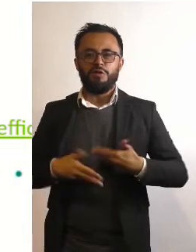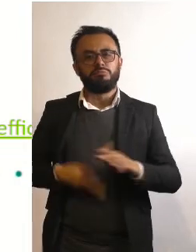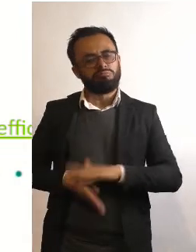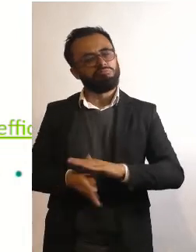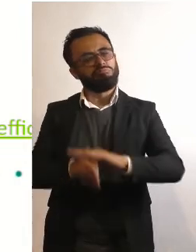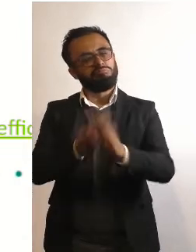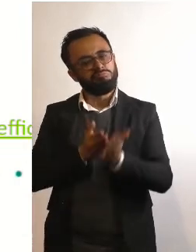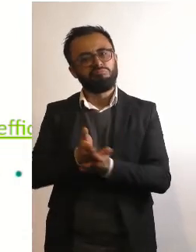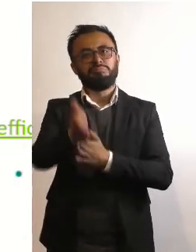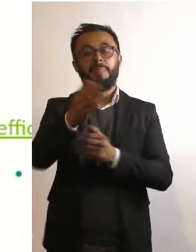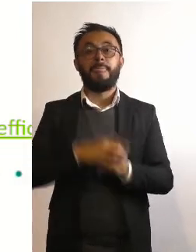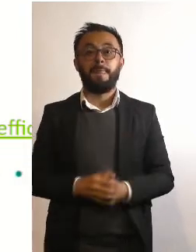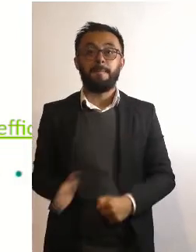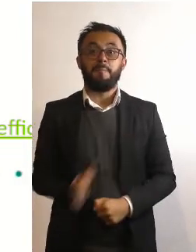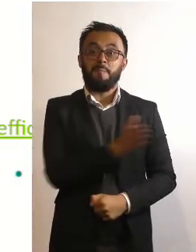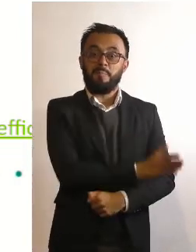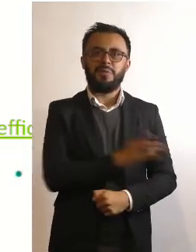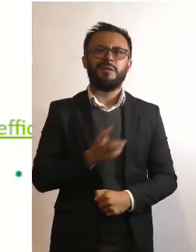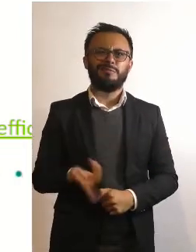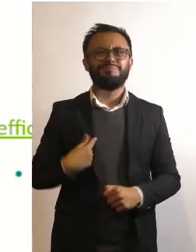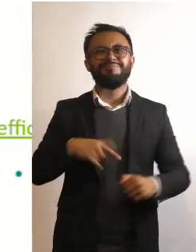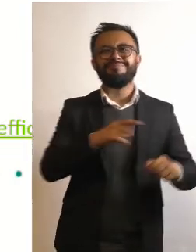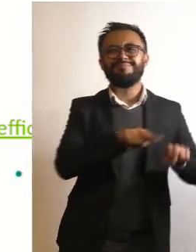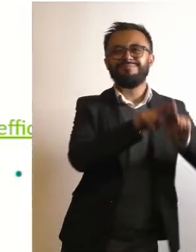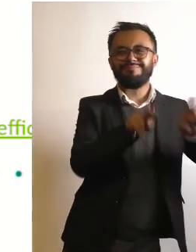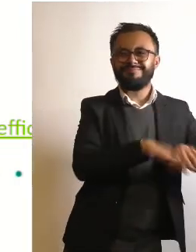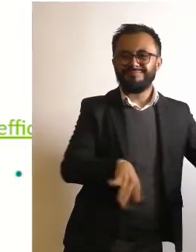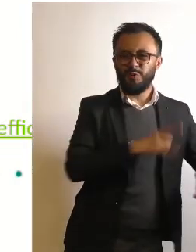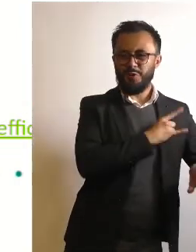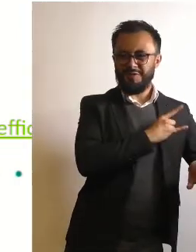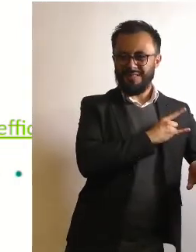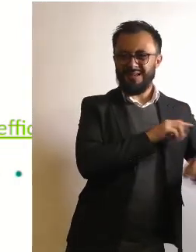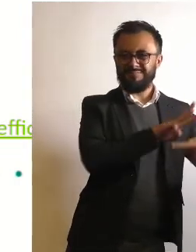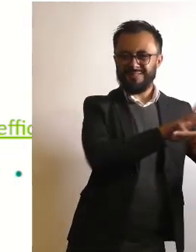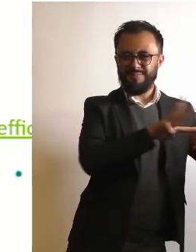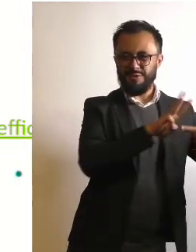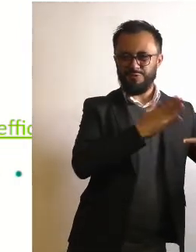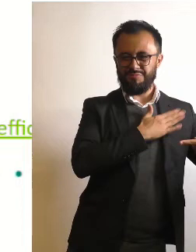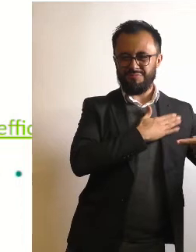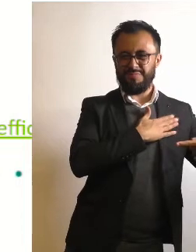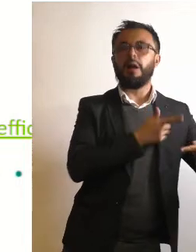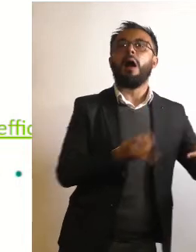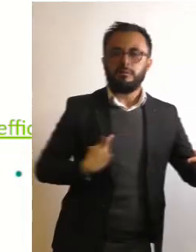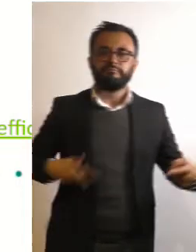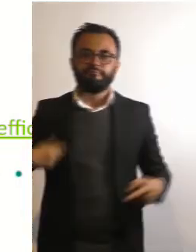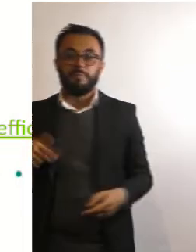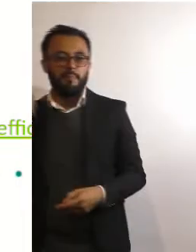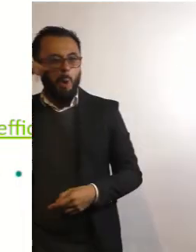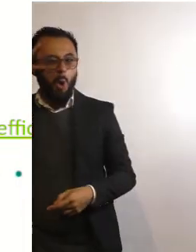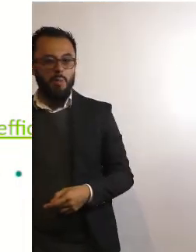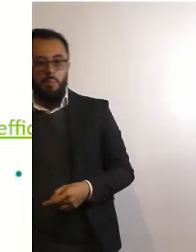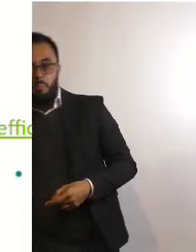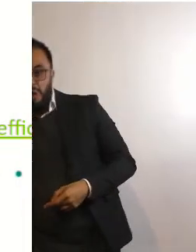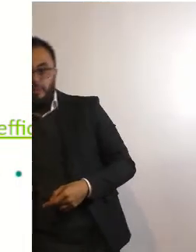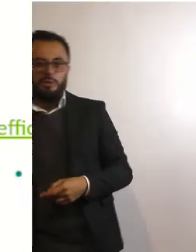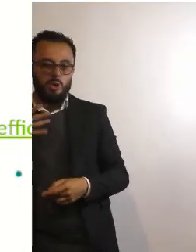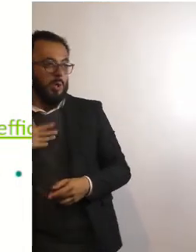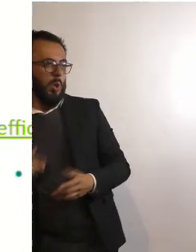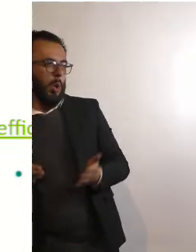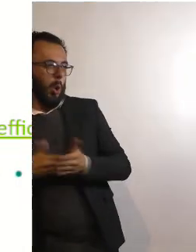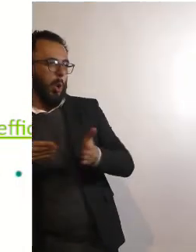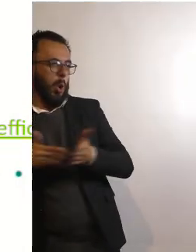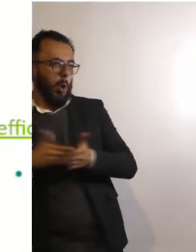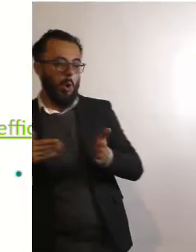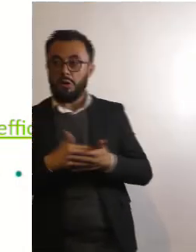Tuvimos el ataque cibernético, en donde, como ya les había dicho, en 2 días pudimos recuperar nuestras plataformas